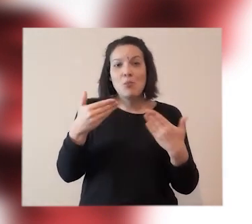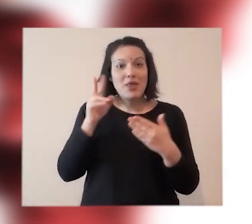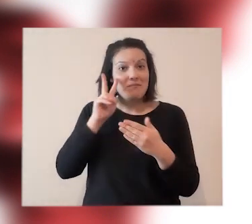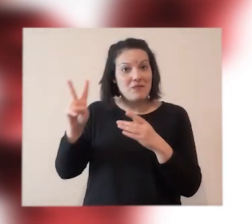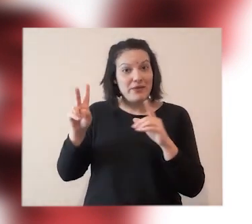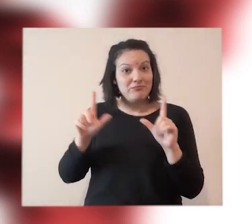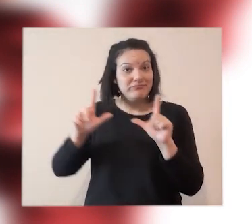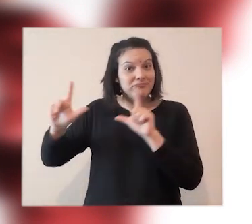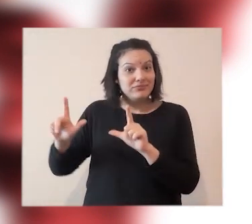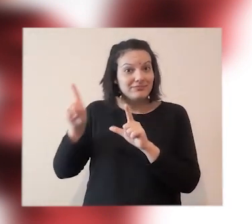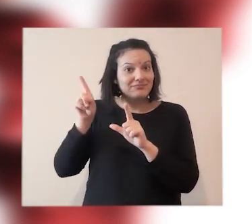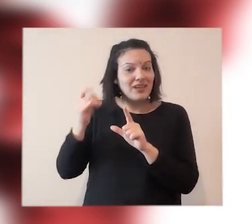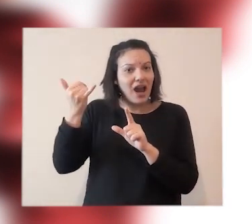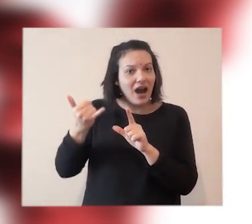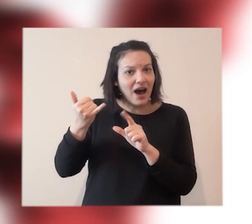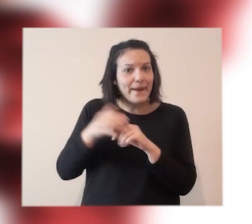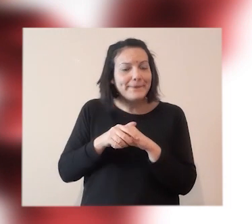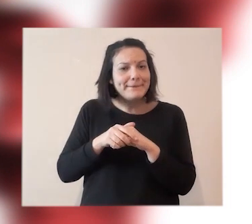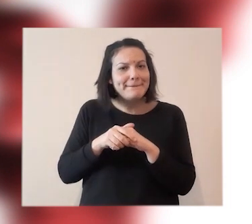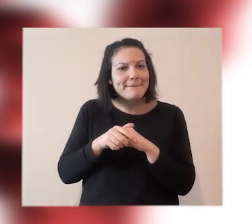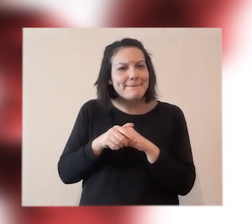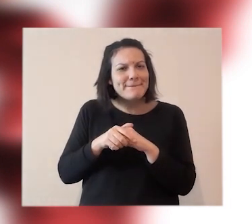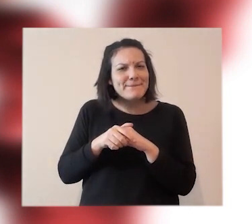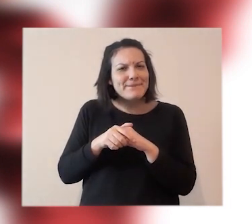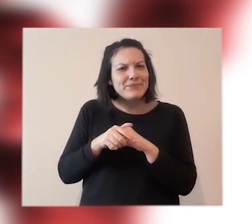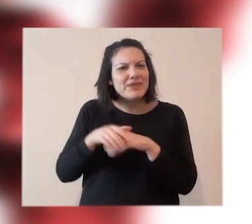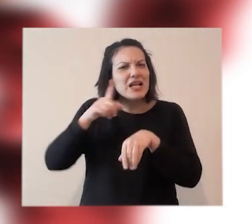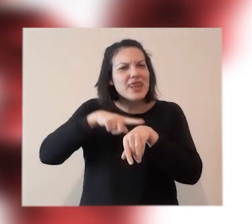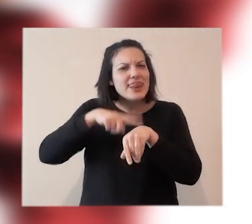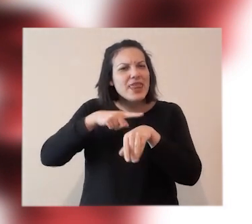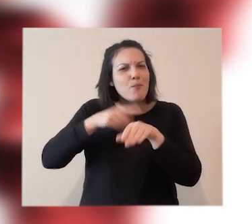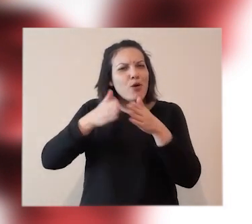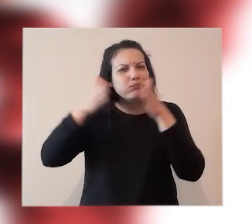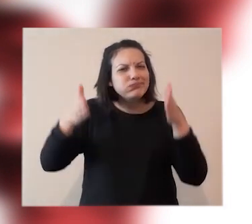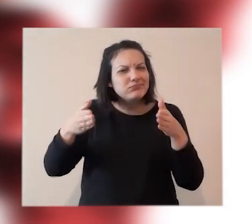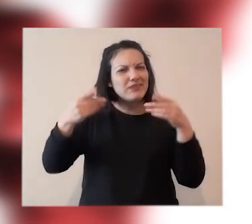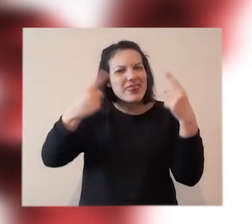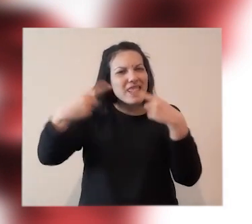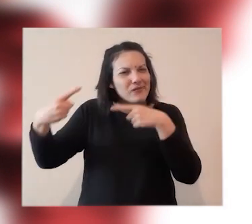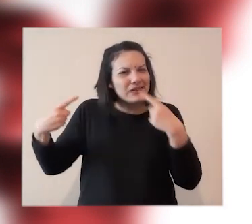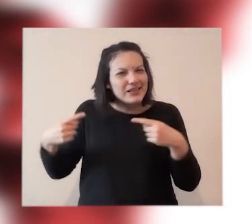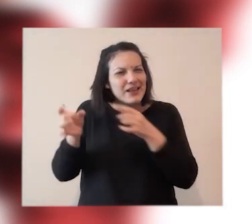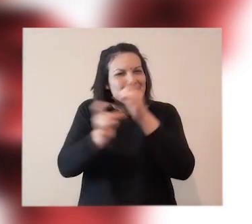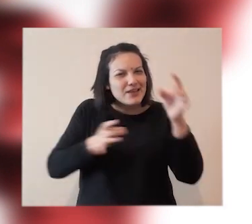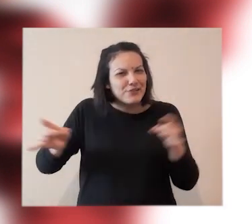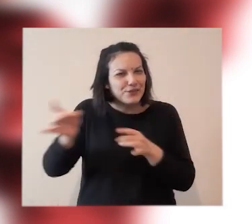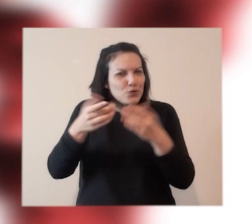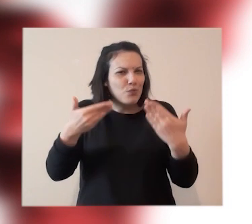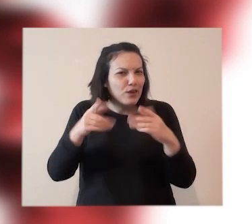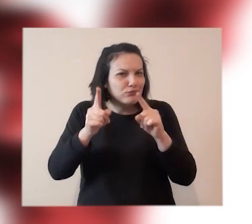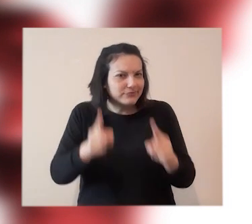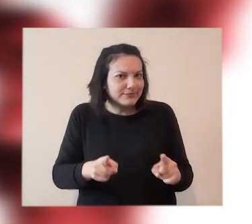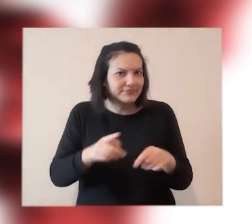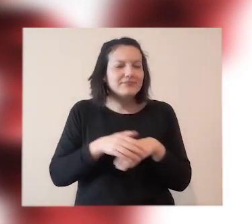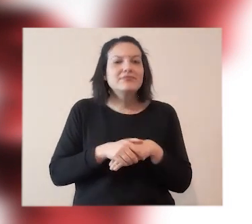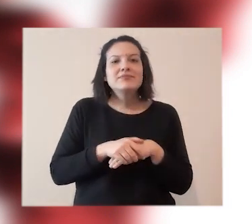en esta presentación, aparecen distintos tiempos, ¿no?, donde el virus puede estar presente. Entonces, acá